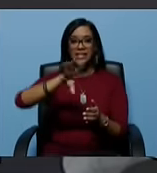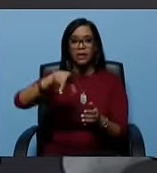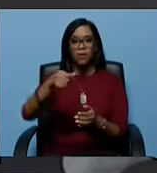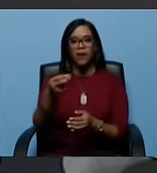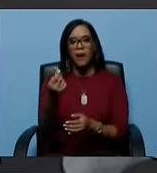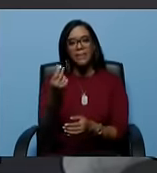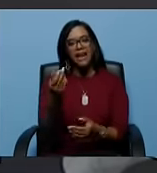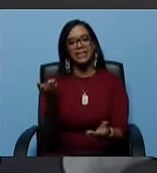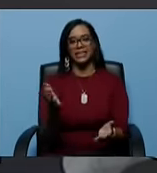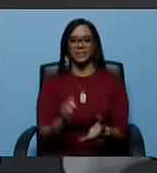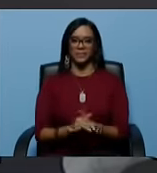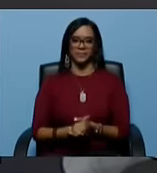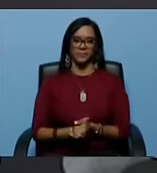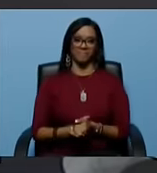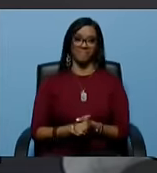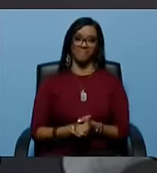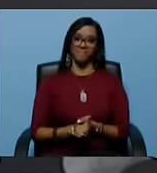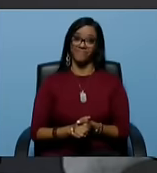plata.